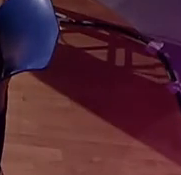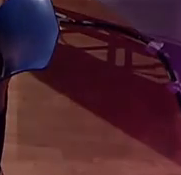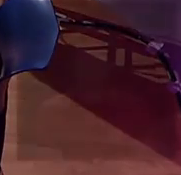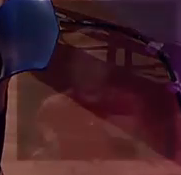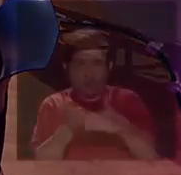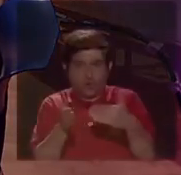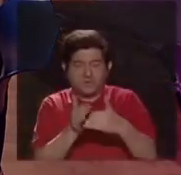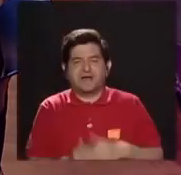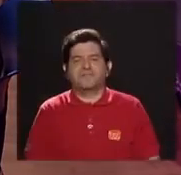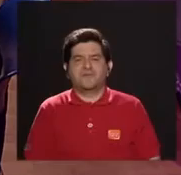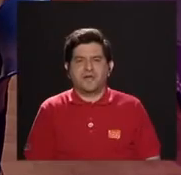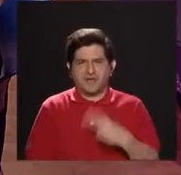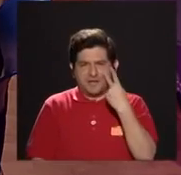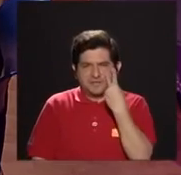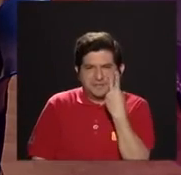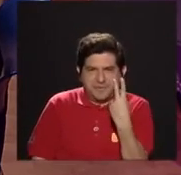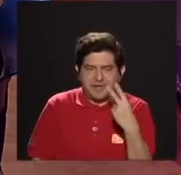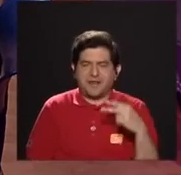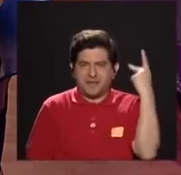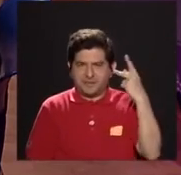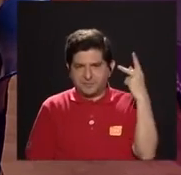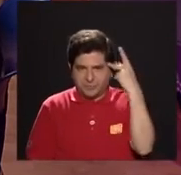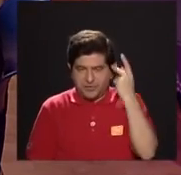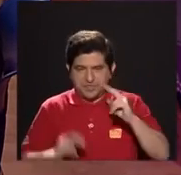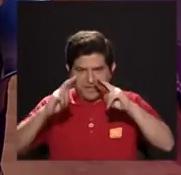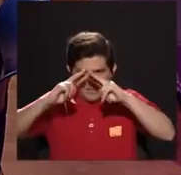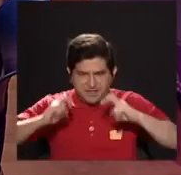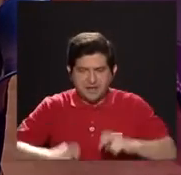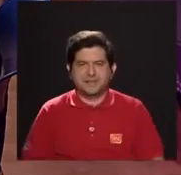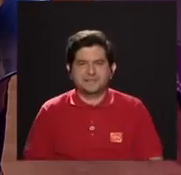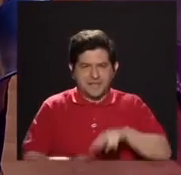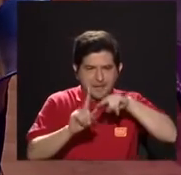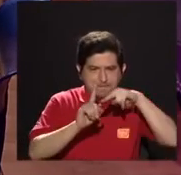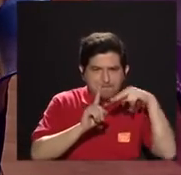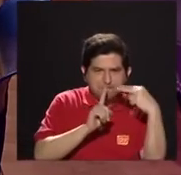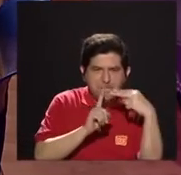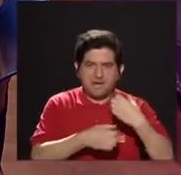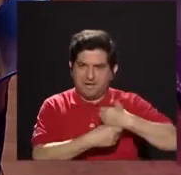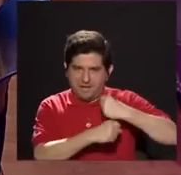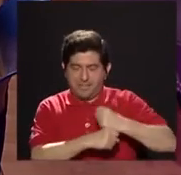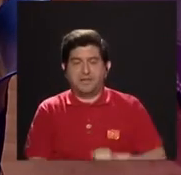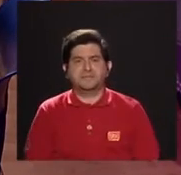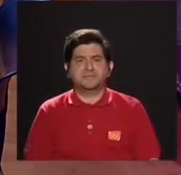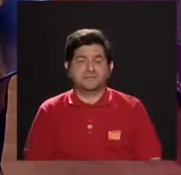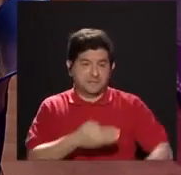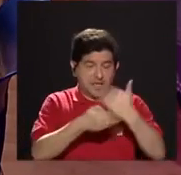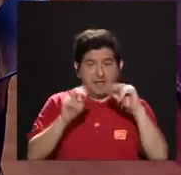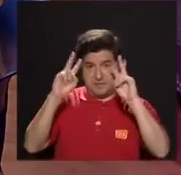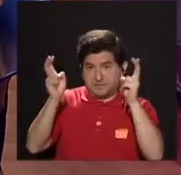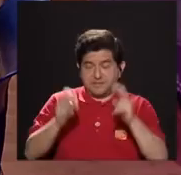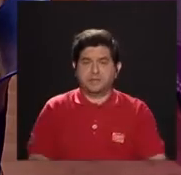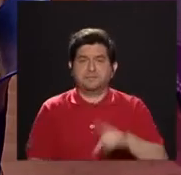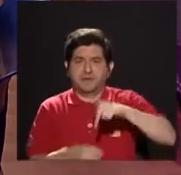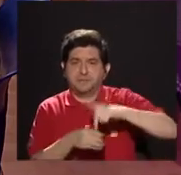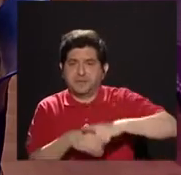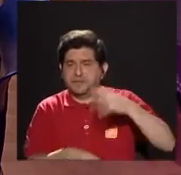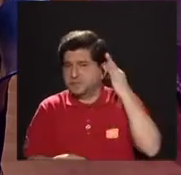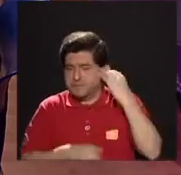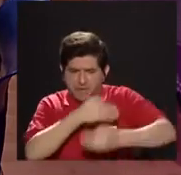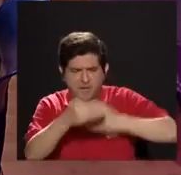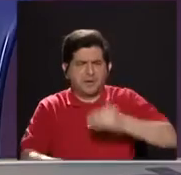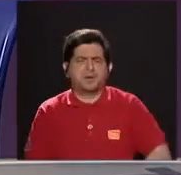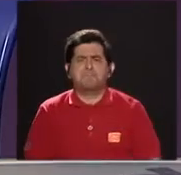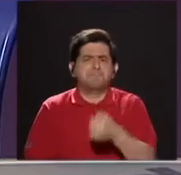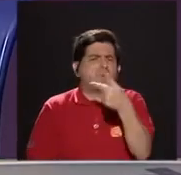Volvemos con miradas políticas, viendo miradas municipales. Quedamos en el tema de la participación de mujeres en este proceso. ¿Por